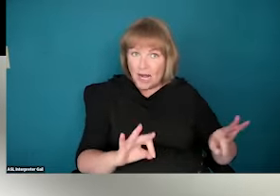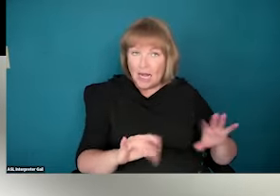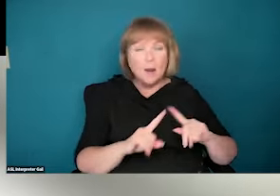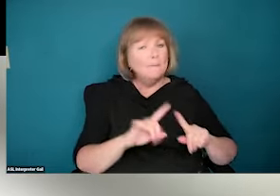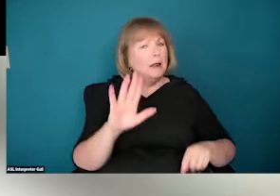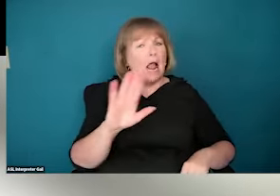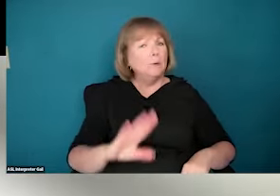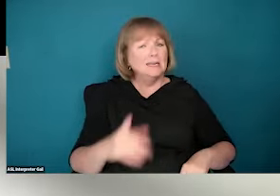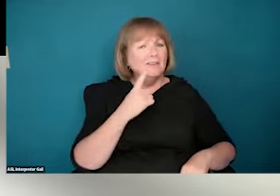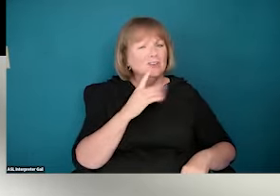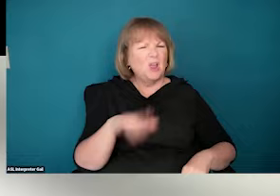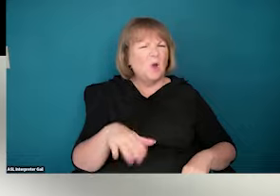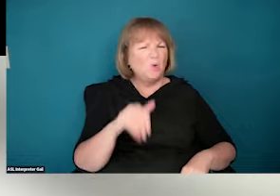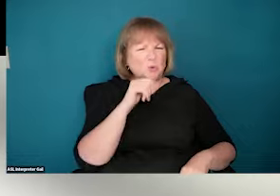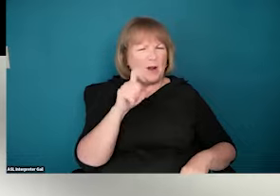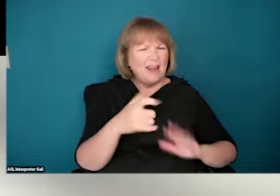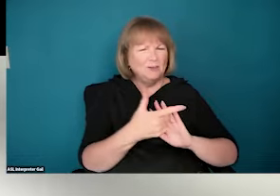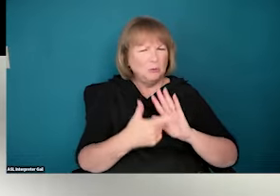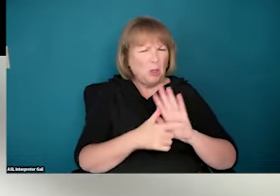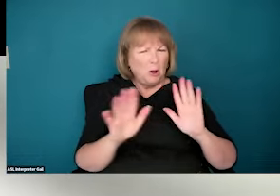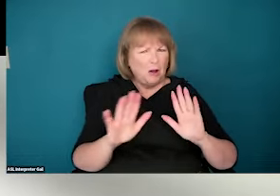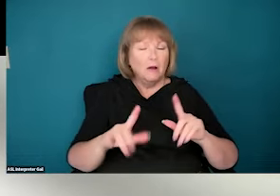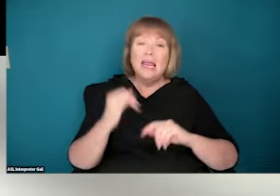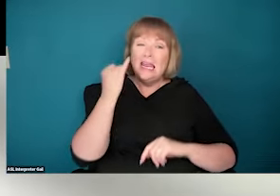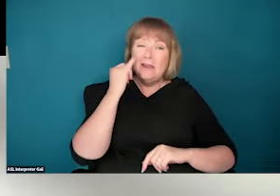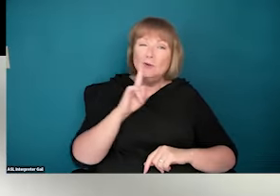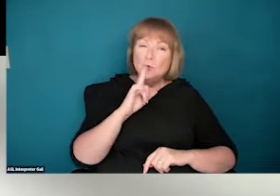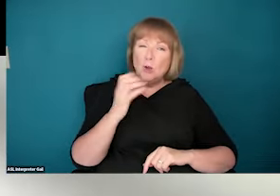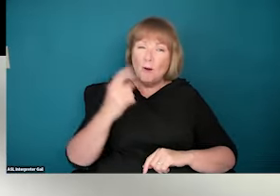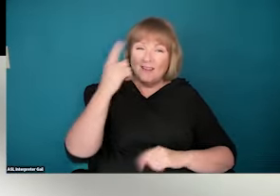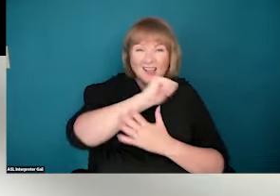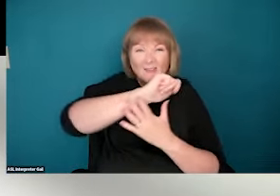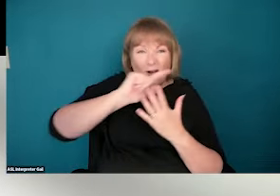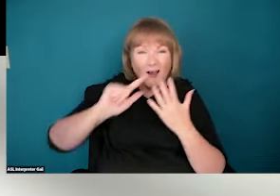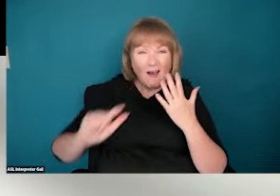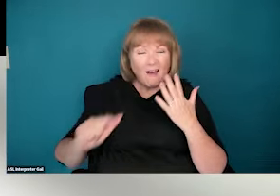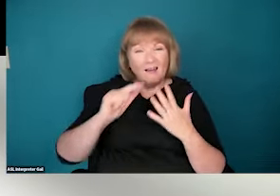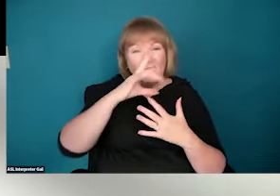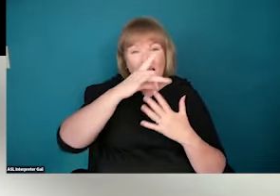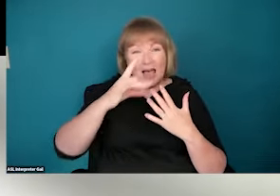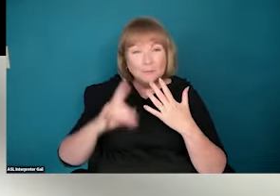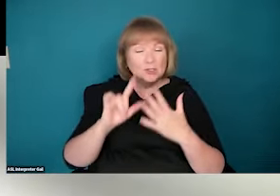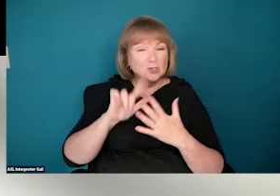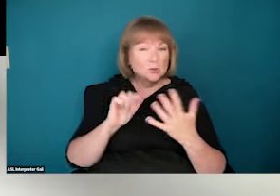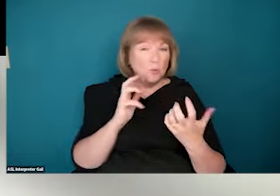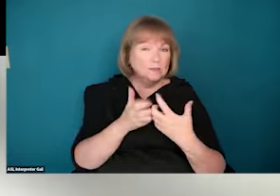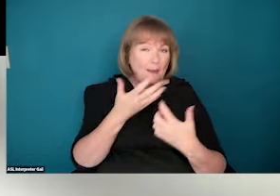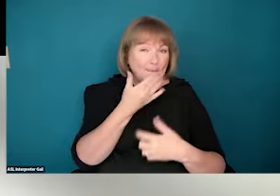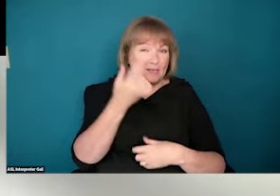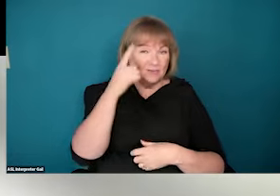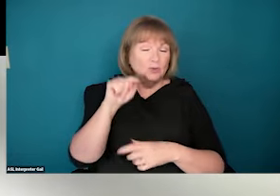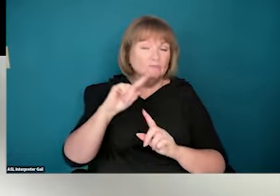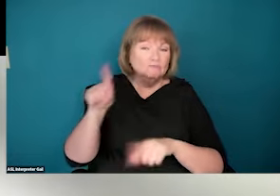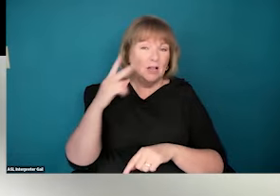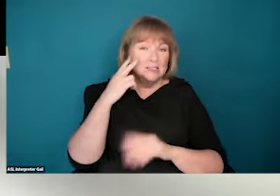un abogado. Para ciertas algunas cosas. Por ejemplo, usted puede bajar todos los formularios o las formas